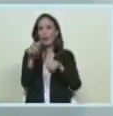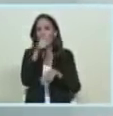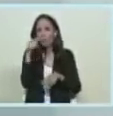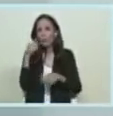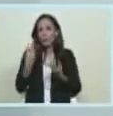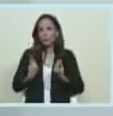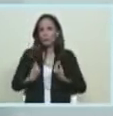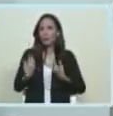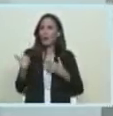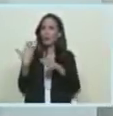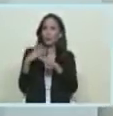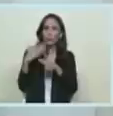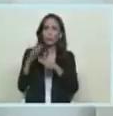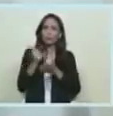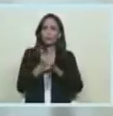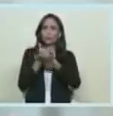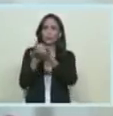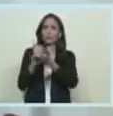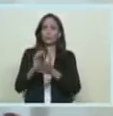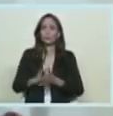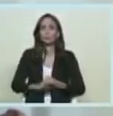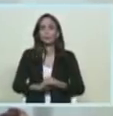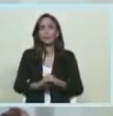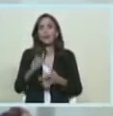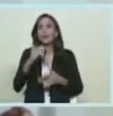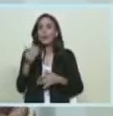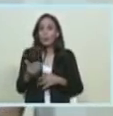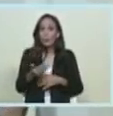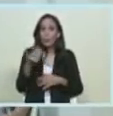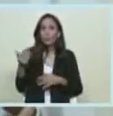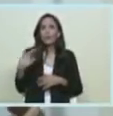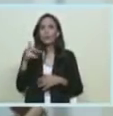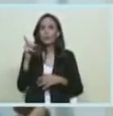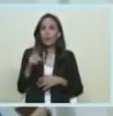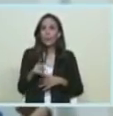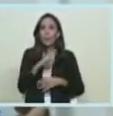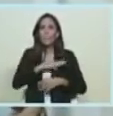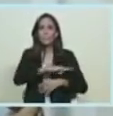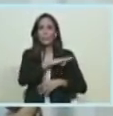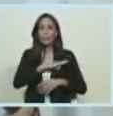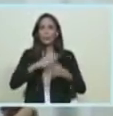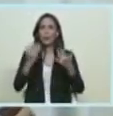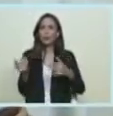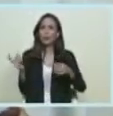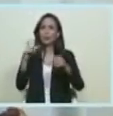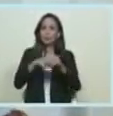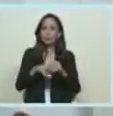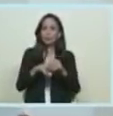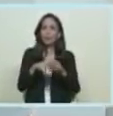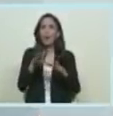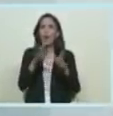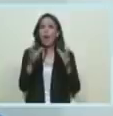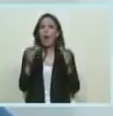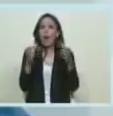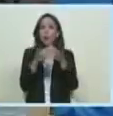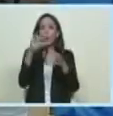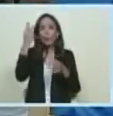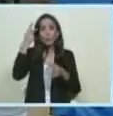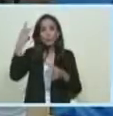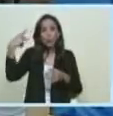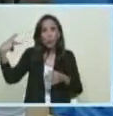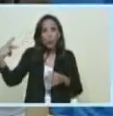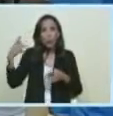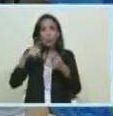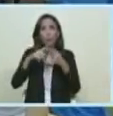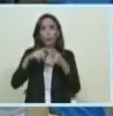Es importante, presidente, también acotar que nosotros contamos en la misión Negra Hipólita en este momento con el equipo de psiquiatra,